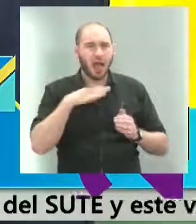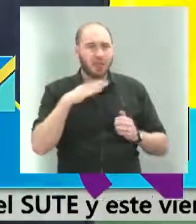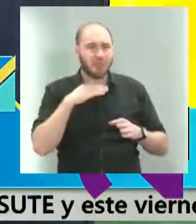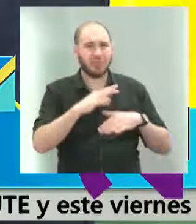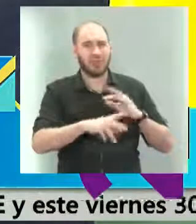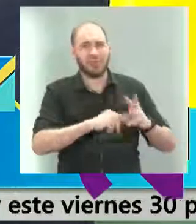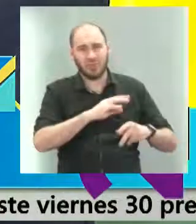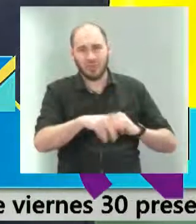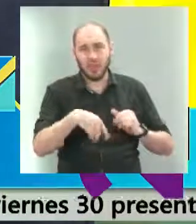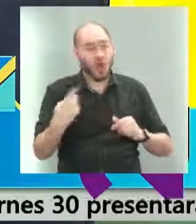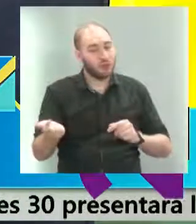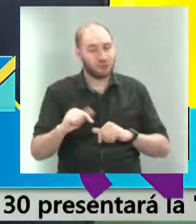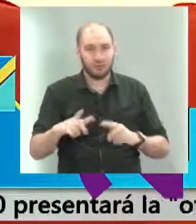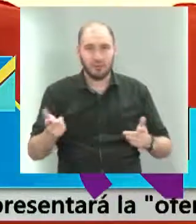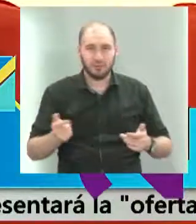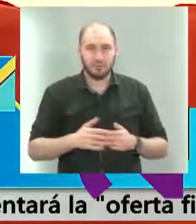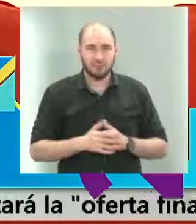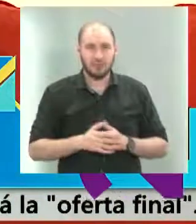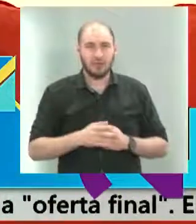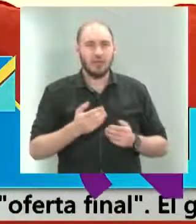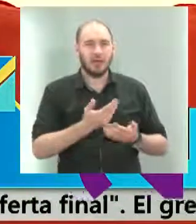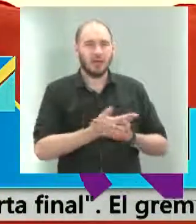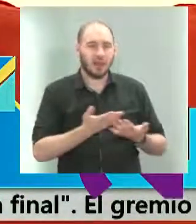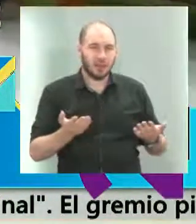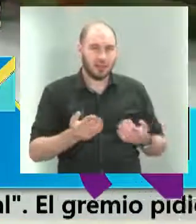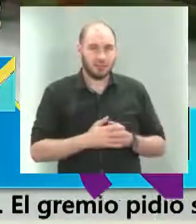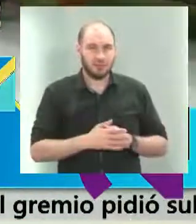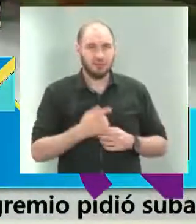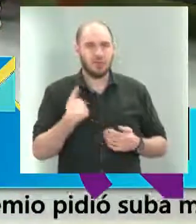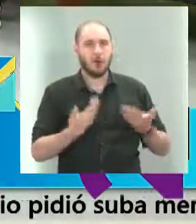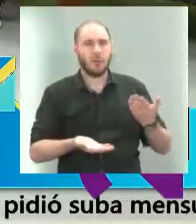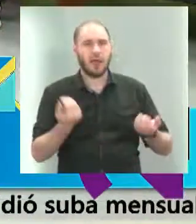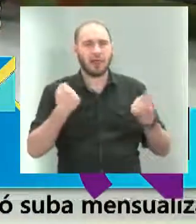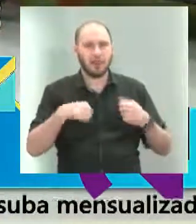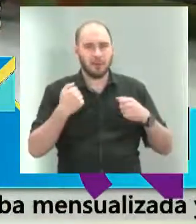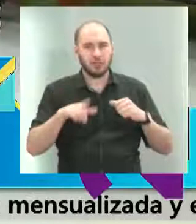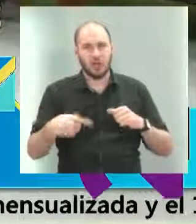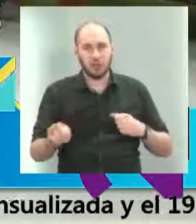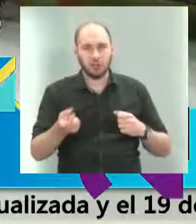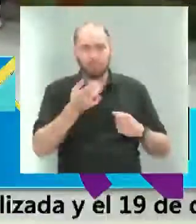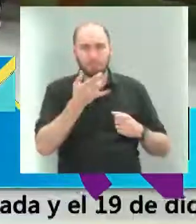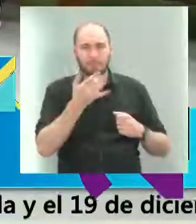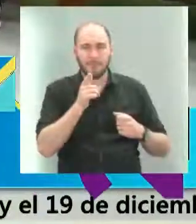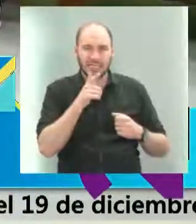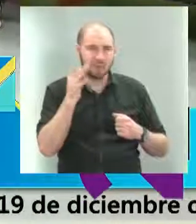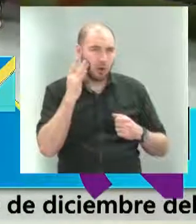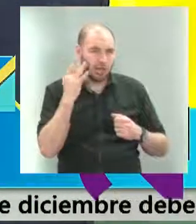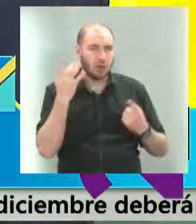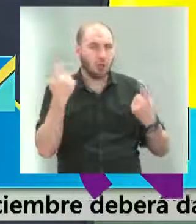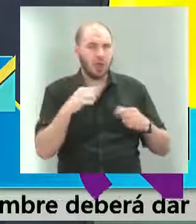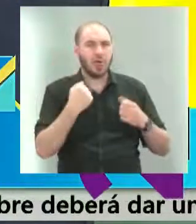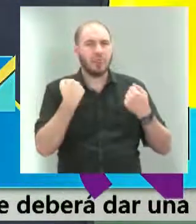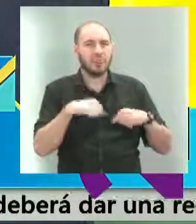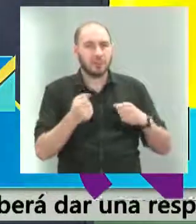en otros ámbitos. No, está bien no, que es un problema general. Yo no quiero comparar otro deporte porque puede ser odioso. Pero a ver, ¿cuántos